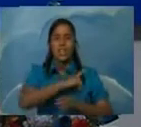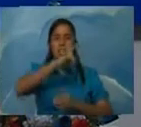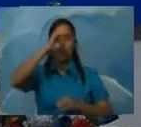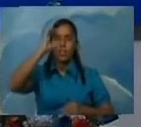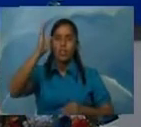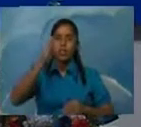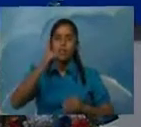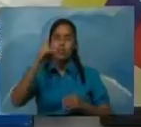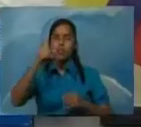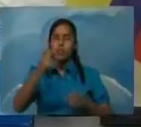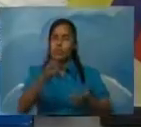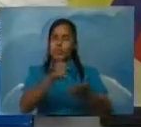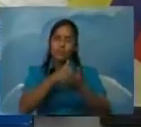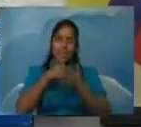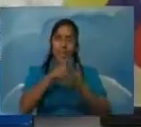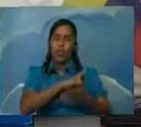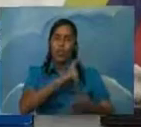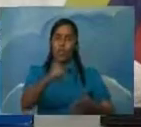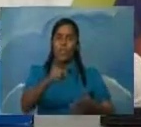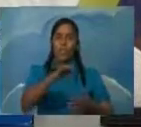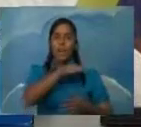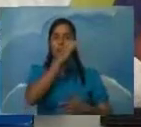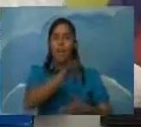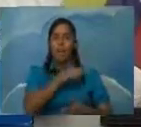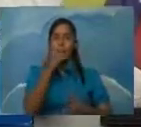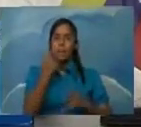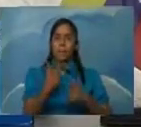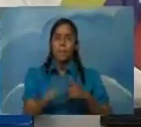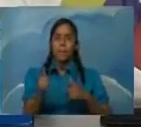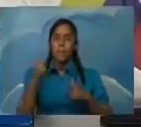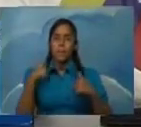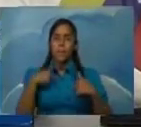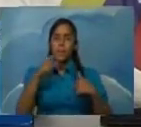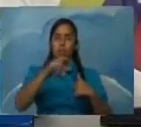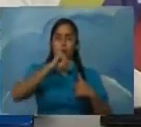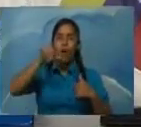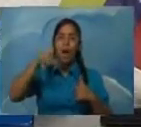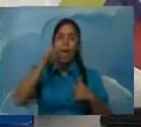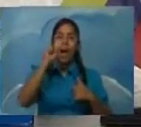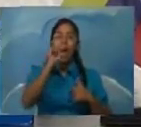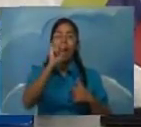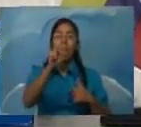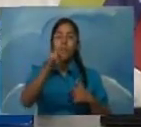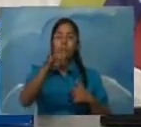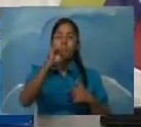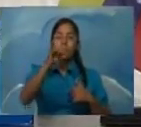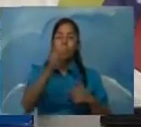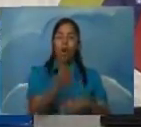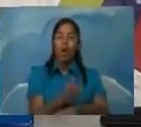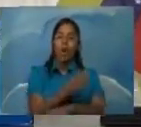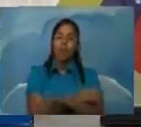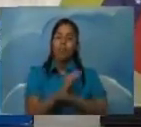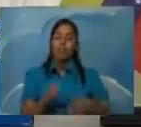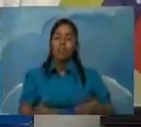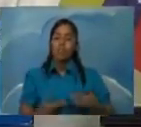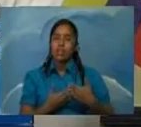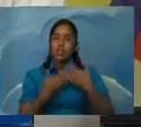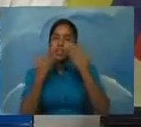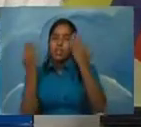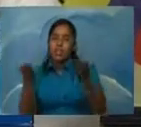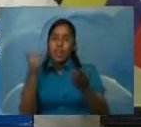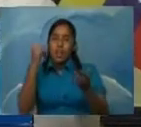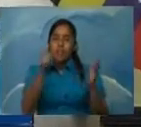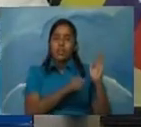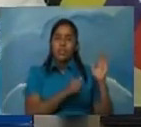una ganadora de alma, pero Jaimito, antes de entregarse al